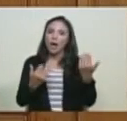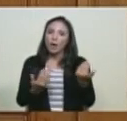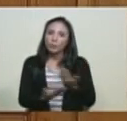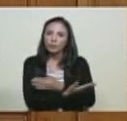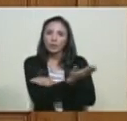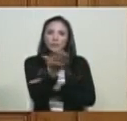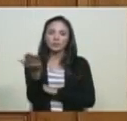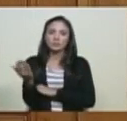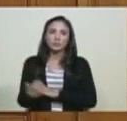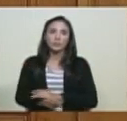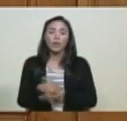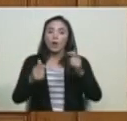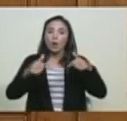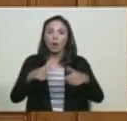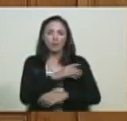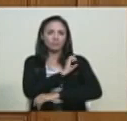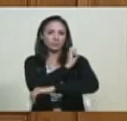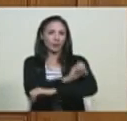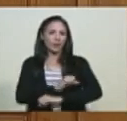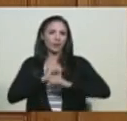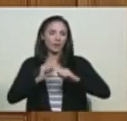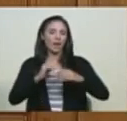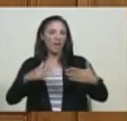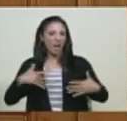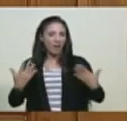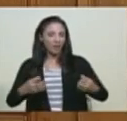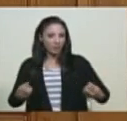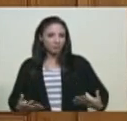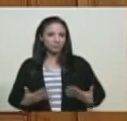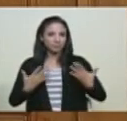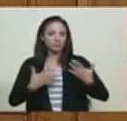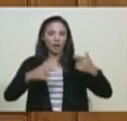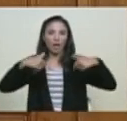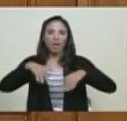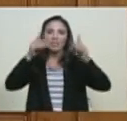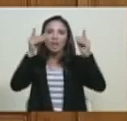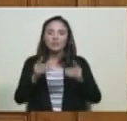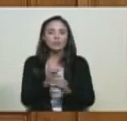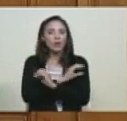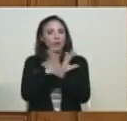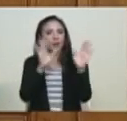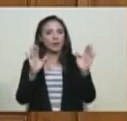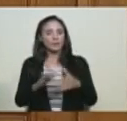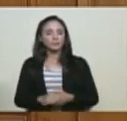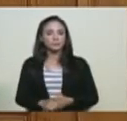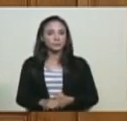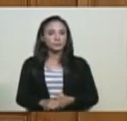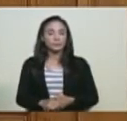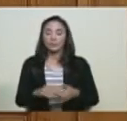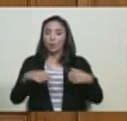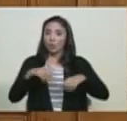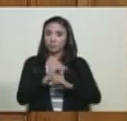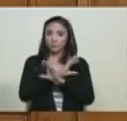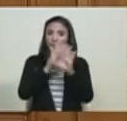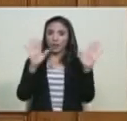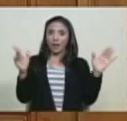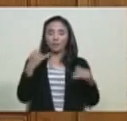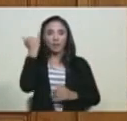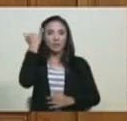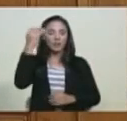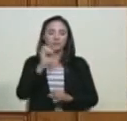compatriotas, hoy tengo más energía que nunca, hoy tengo más decisión que nunca, hoy tengo más claridad que